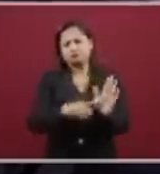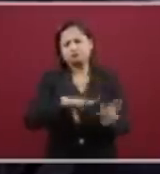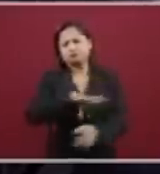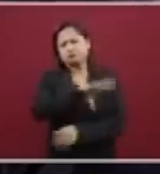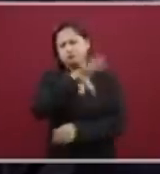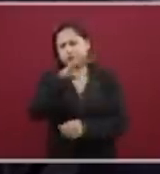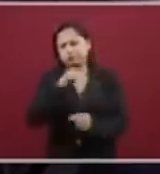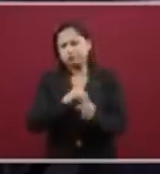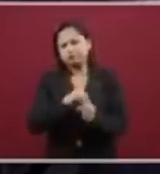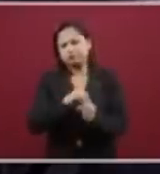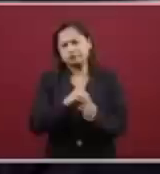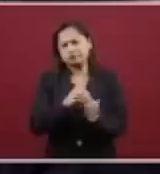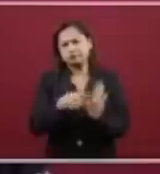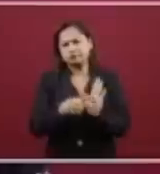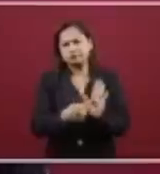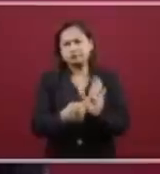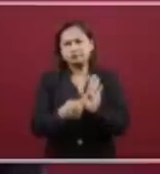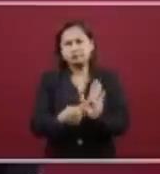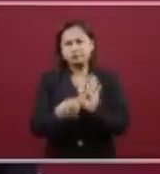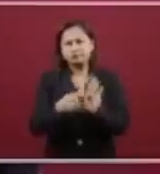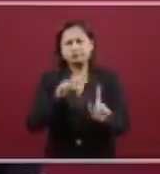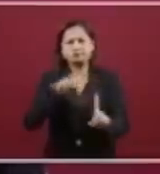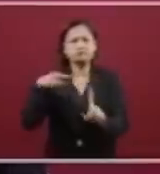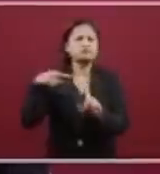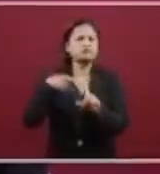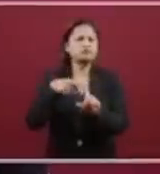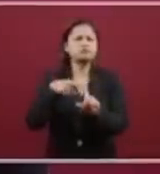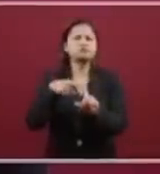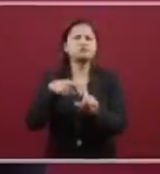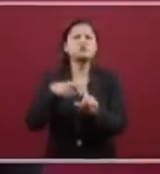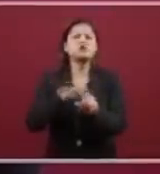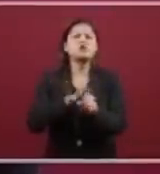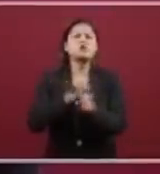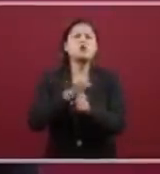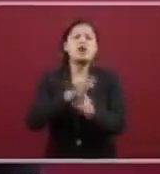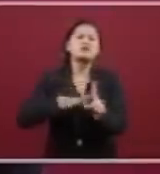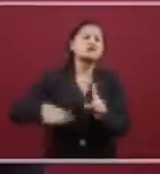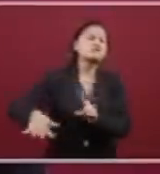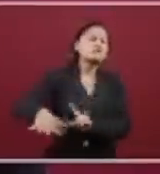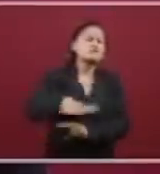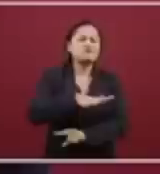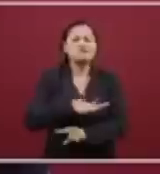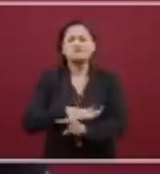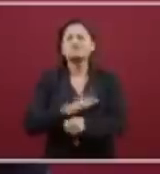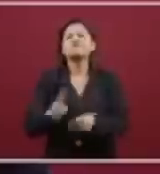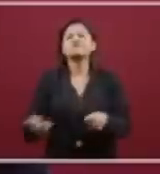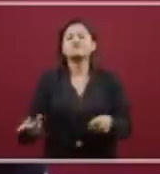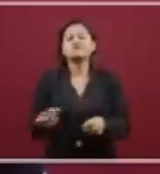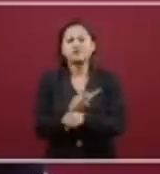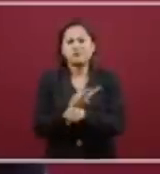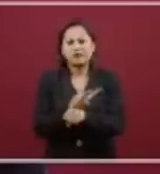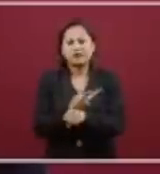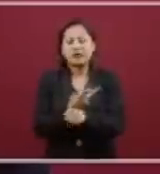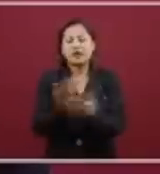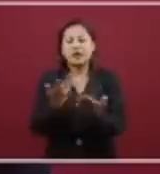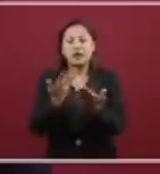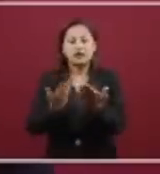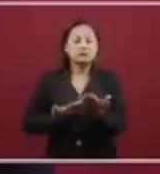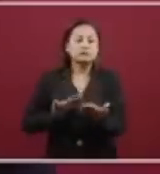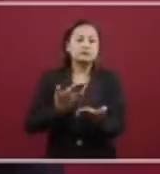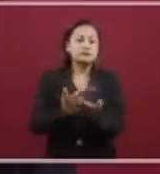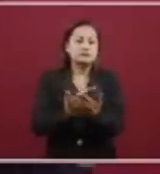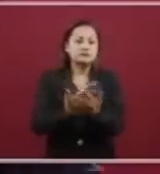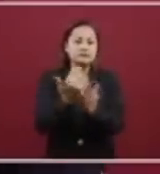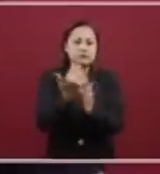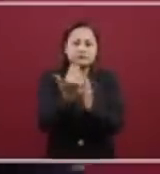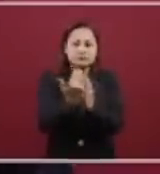sobre el problema en su conjunto lo que vamos a resolver para